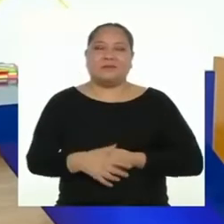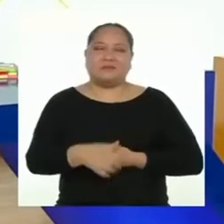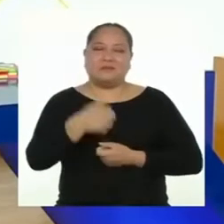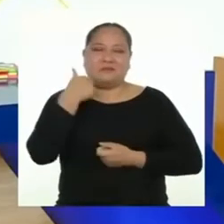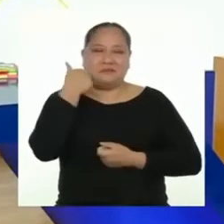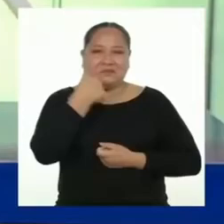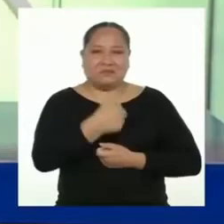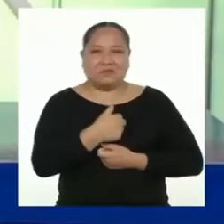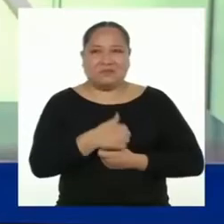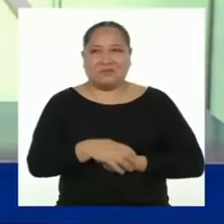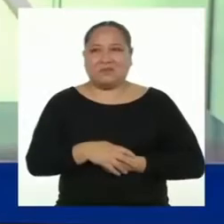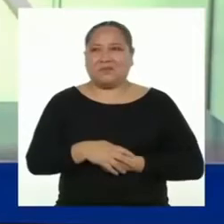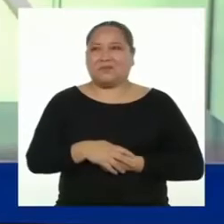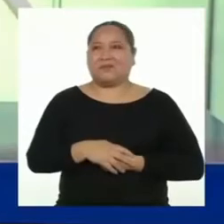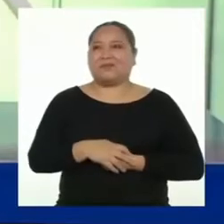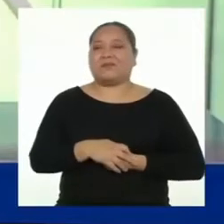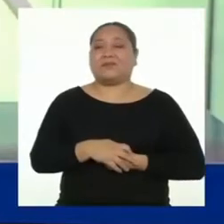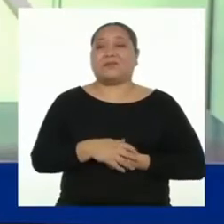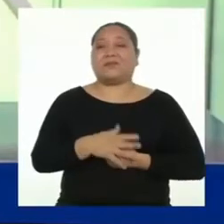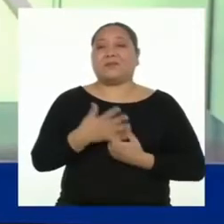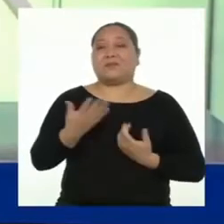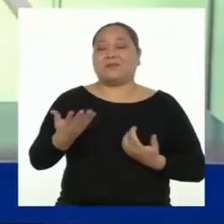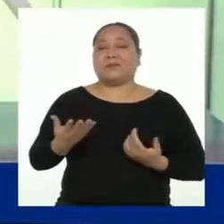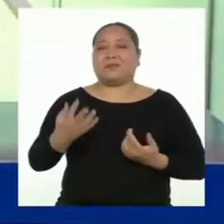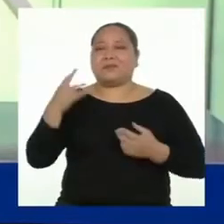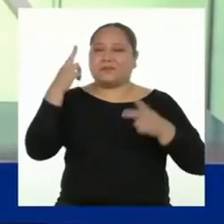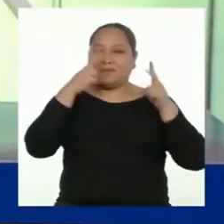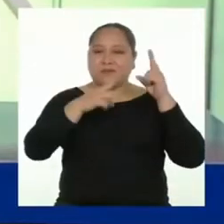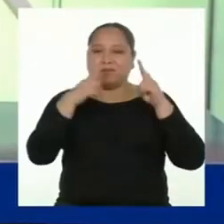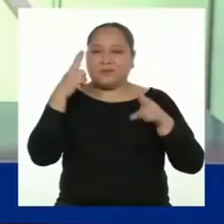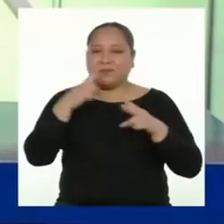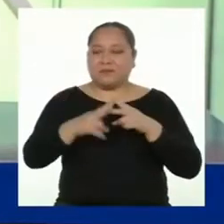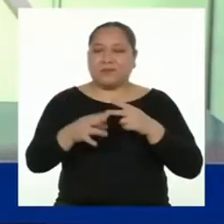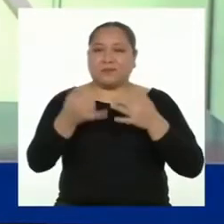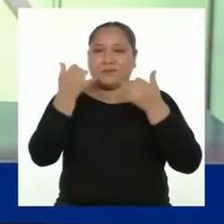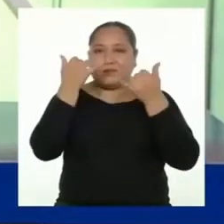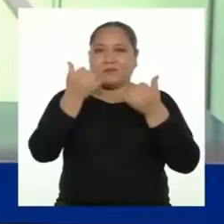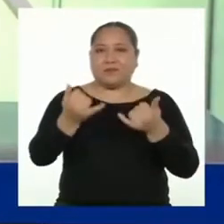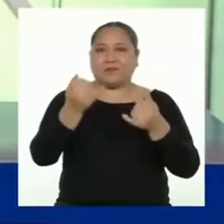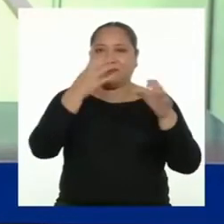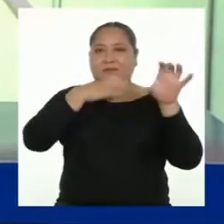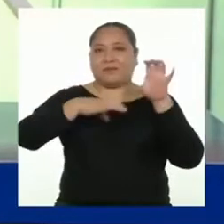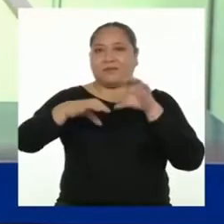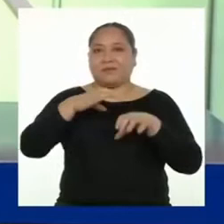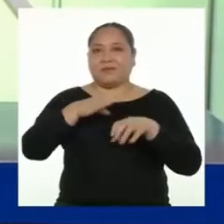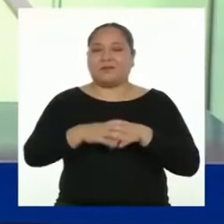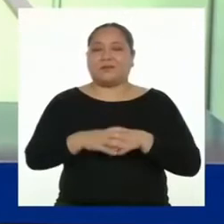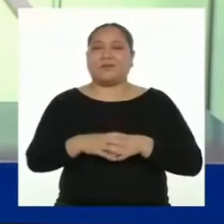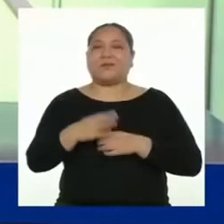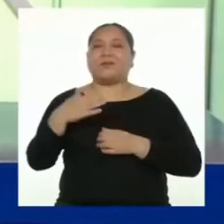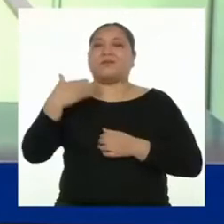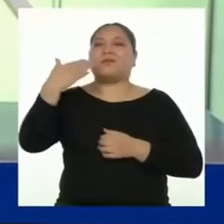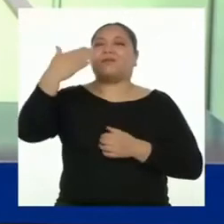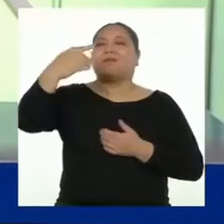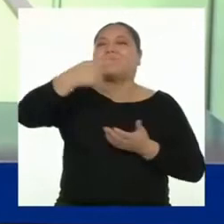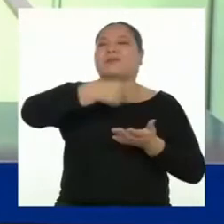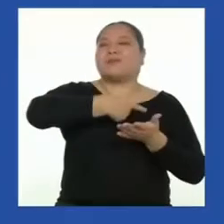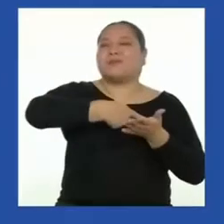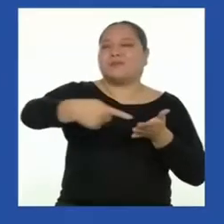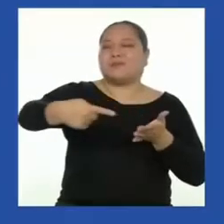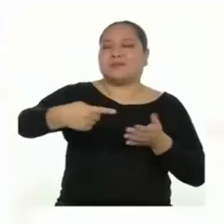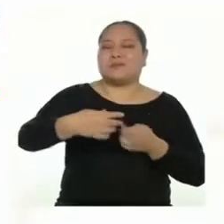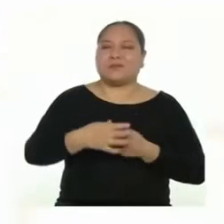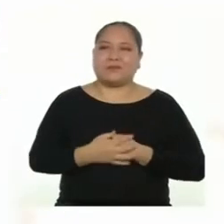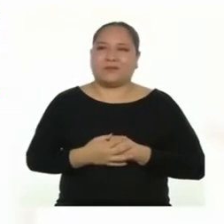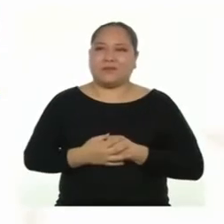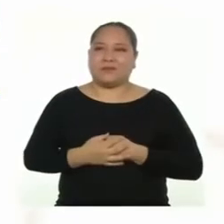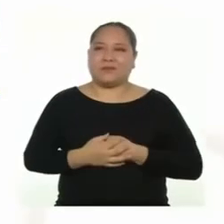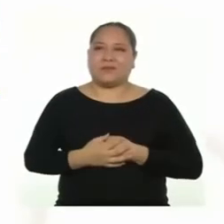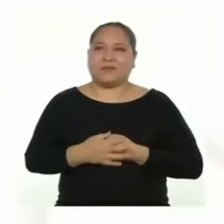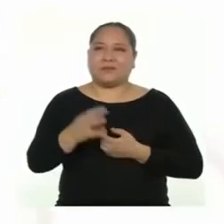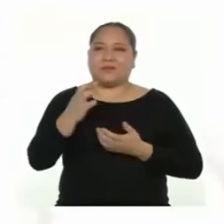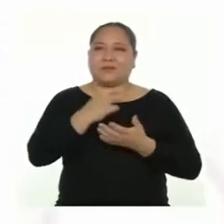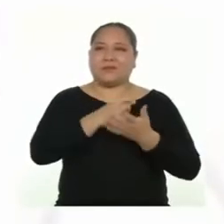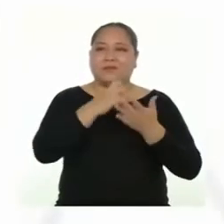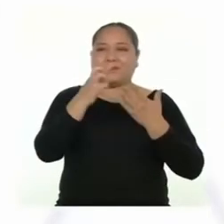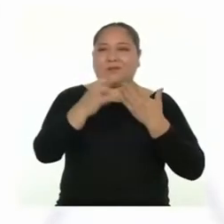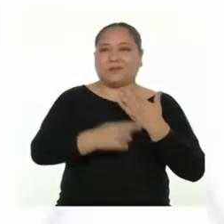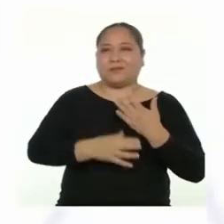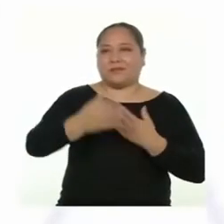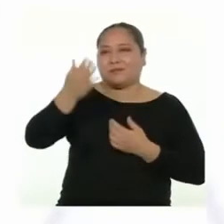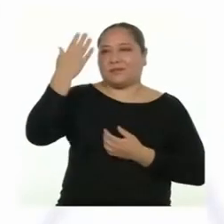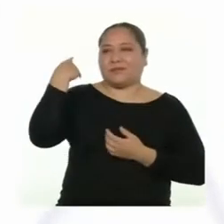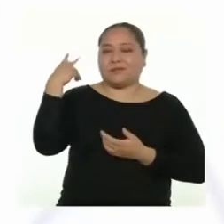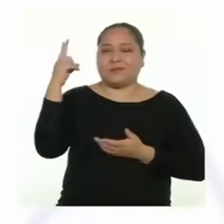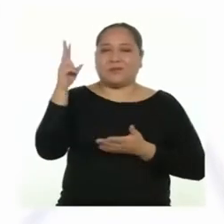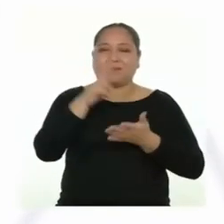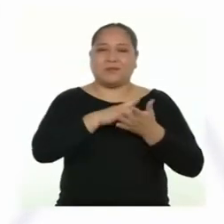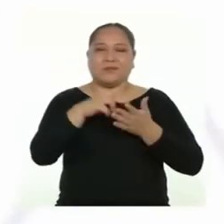¡Qué bueno! Entonces, revisemos lo que nos toca realizar hoy y lo que nos espera para la próxima semana. En el programa